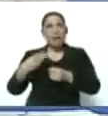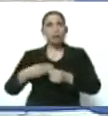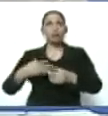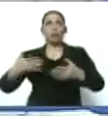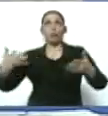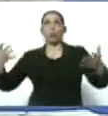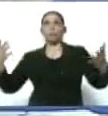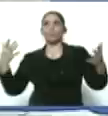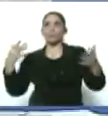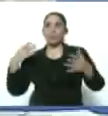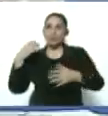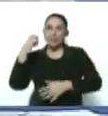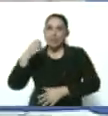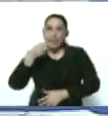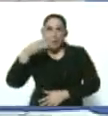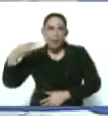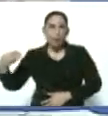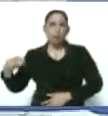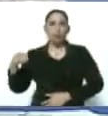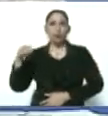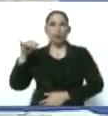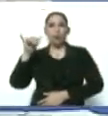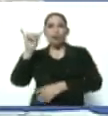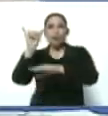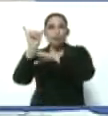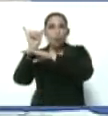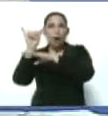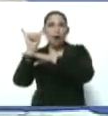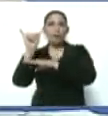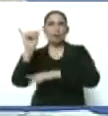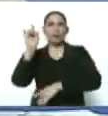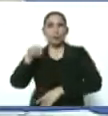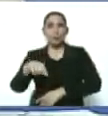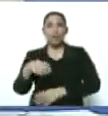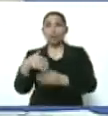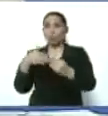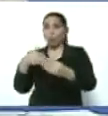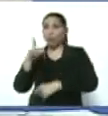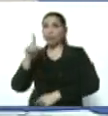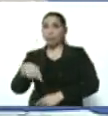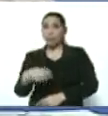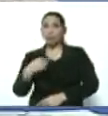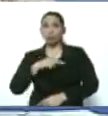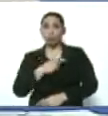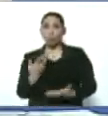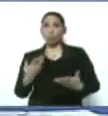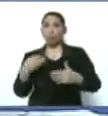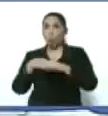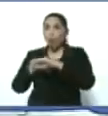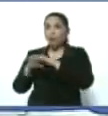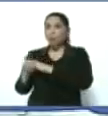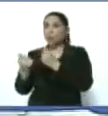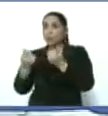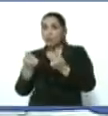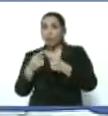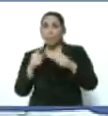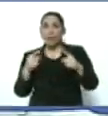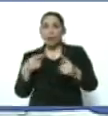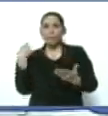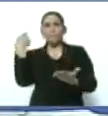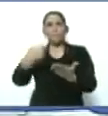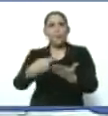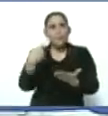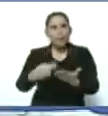en euros, en yuanes, hasta en dólares tenemos, y los estiramos, y ponemos para acá